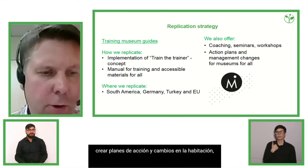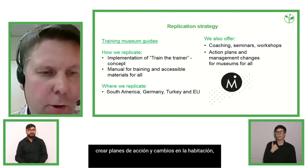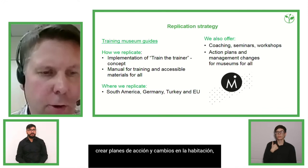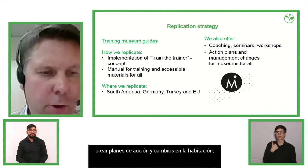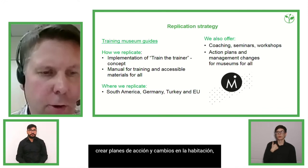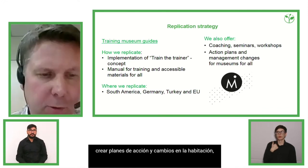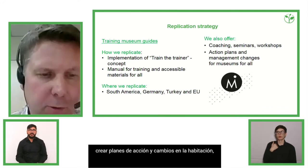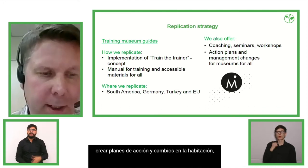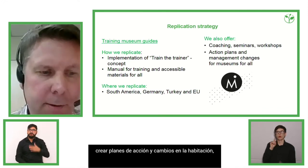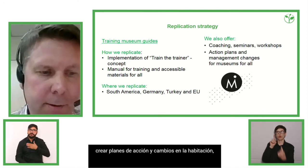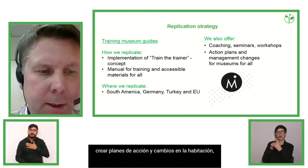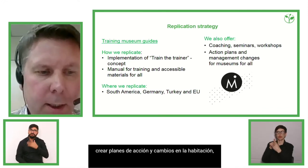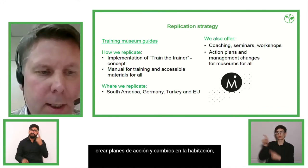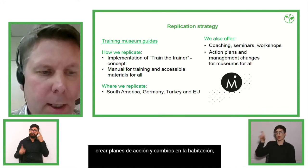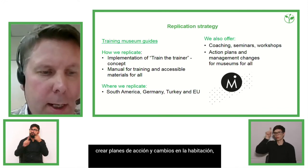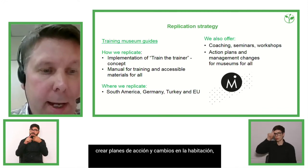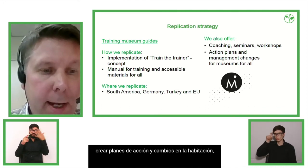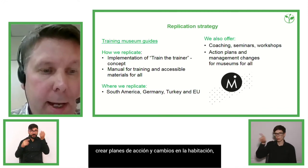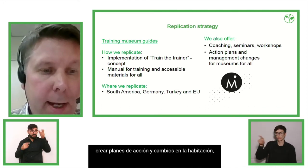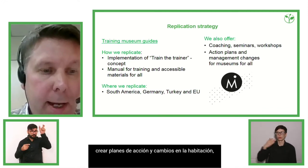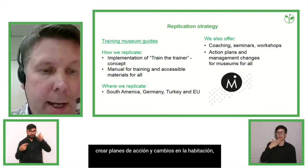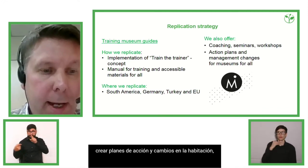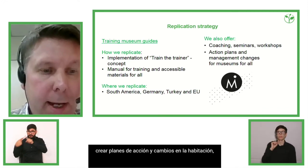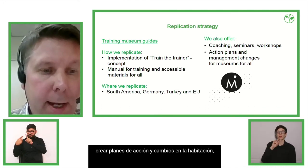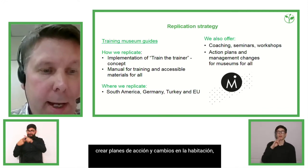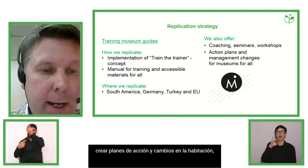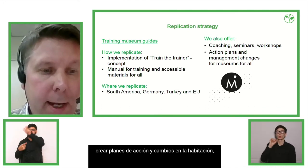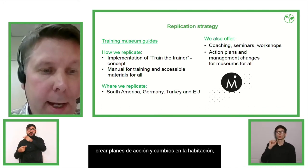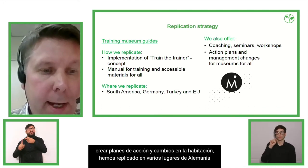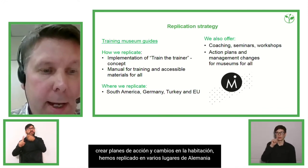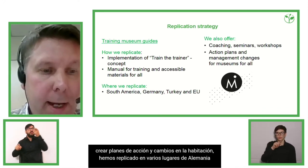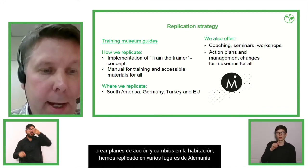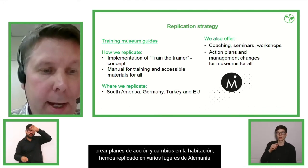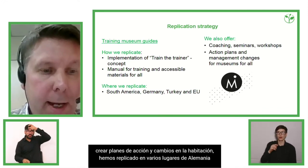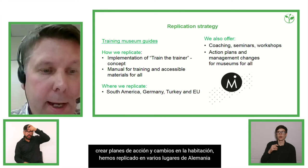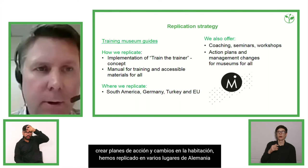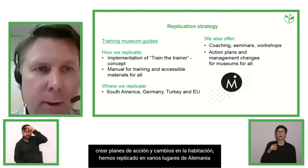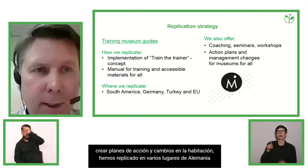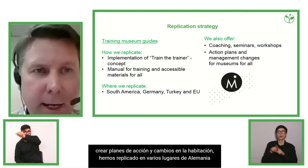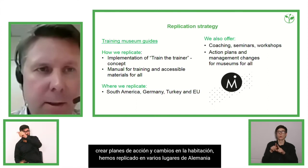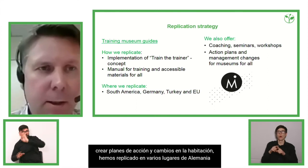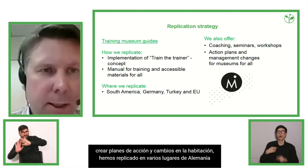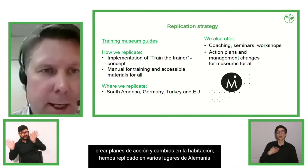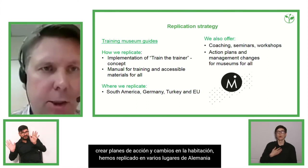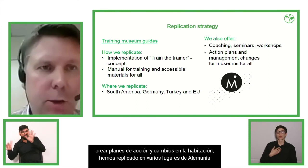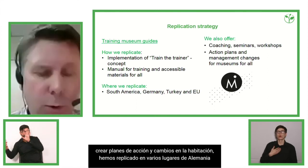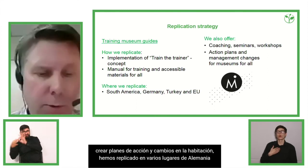dijo, en Turquía y en Austria también. Y ahora, por supuesto, nos gustaría